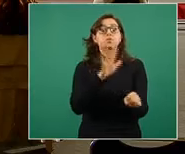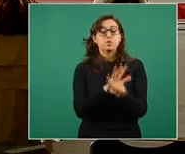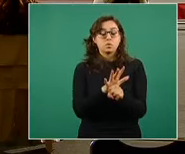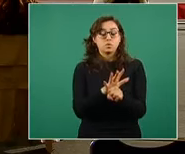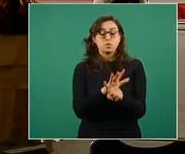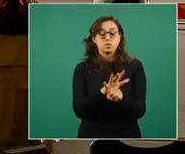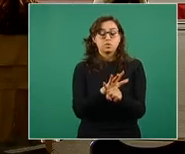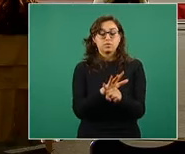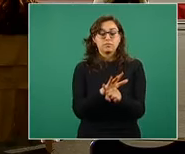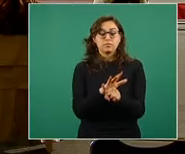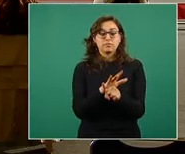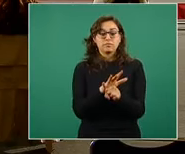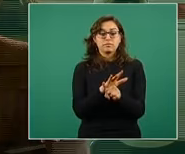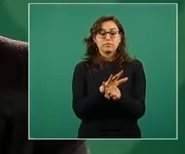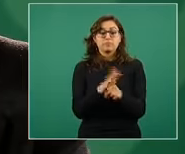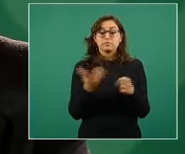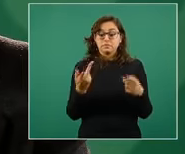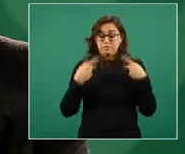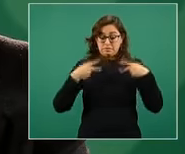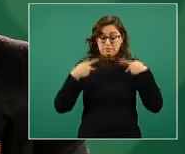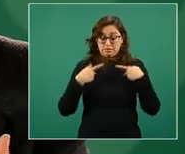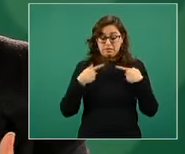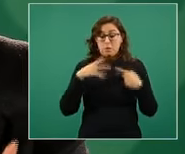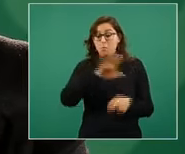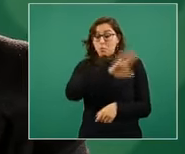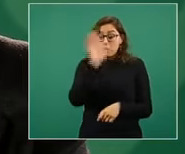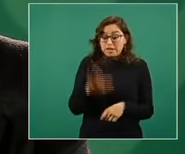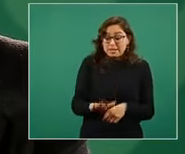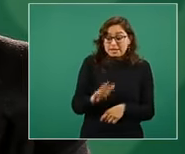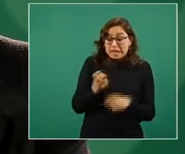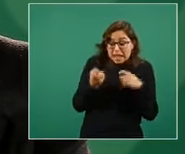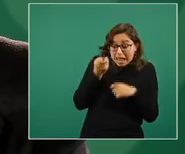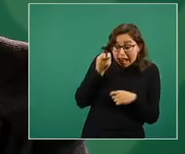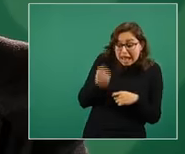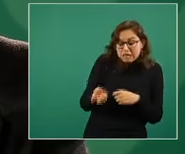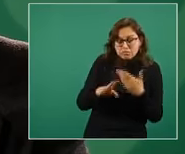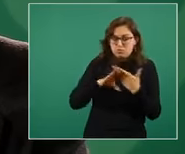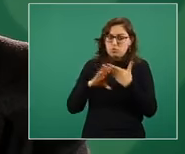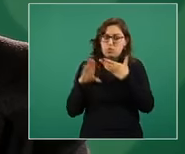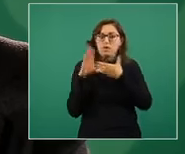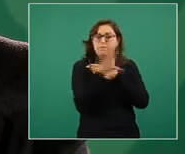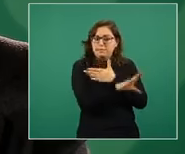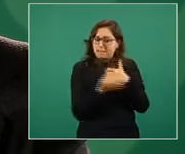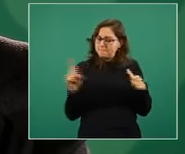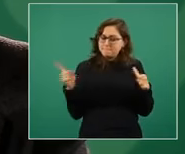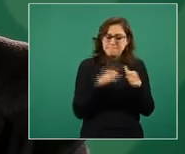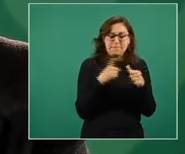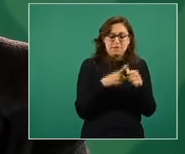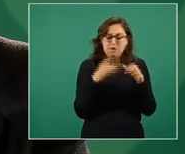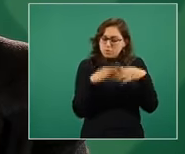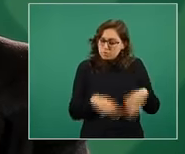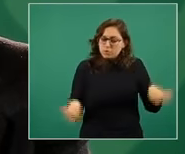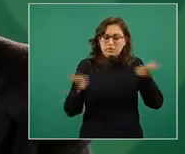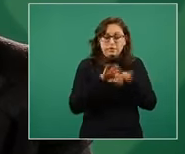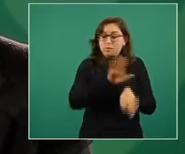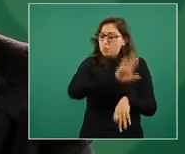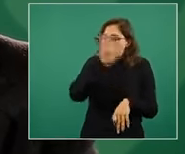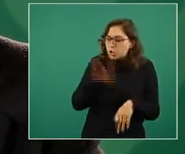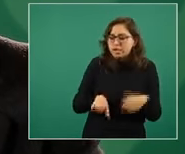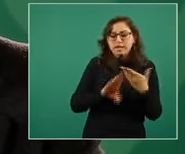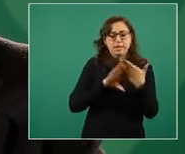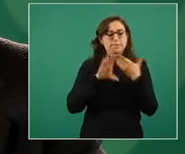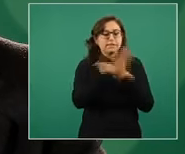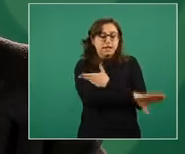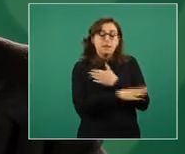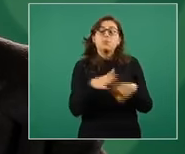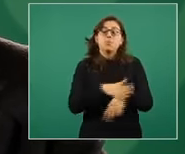vacunación, que es reducir la mortalidad, el criterio de priorización primario es la edad. Se empezará por